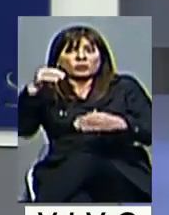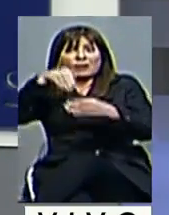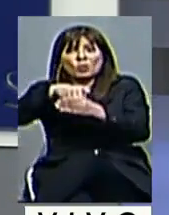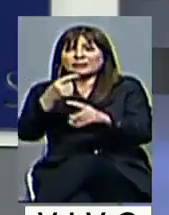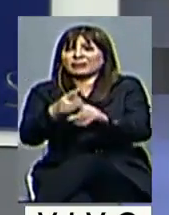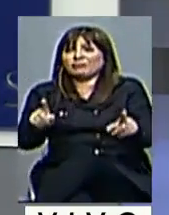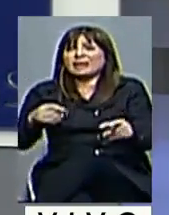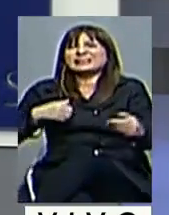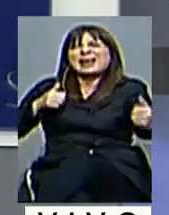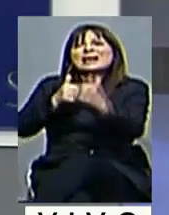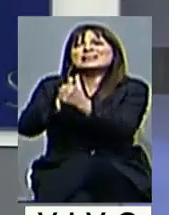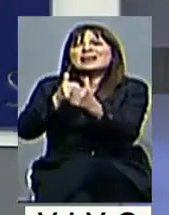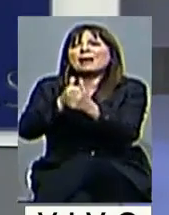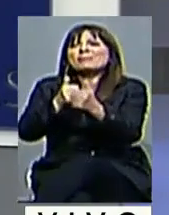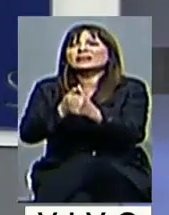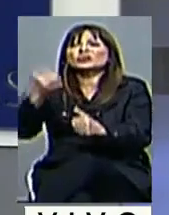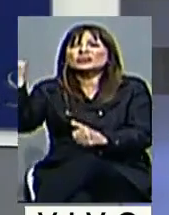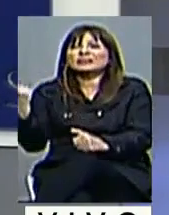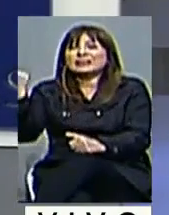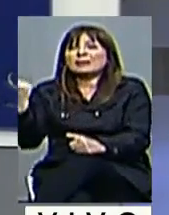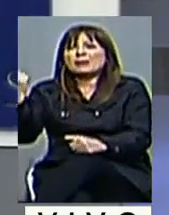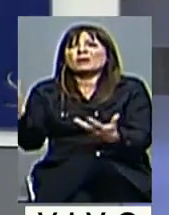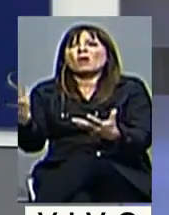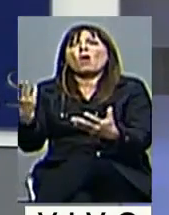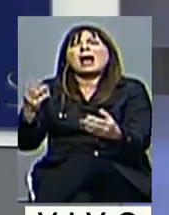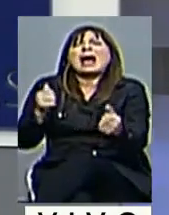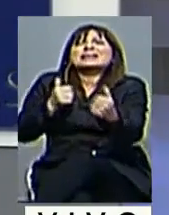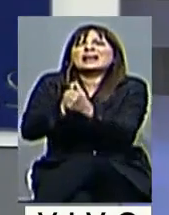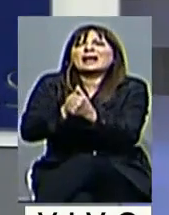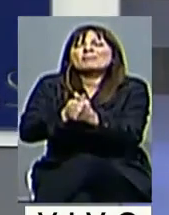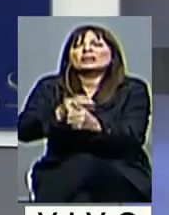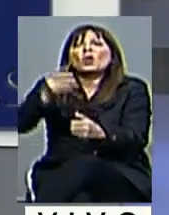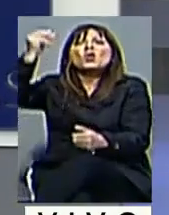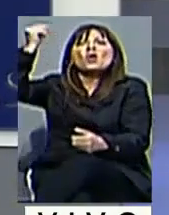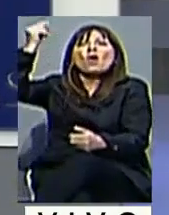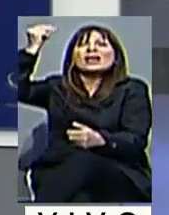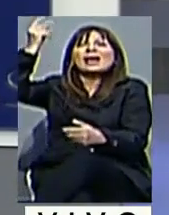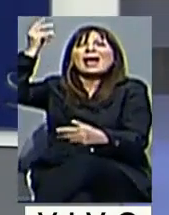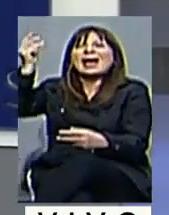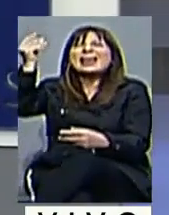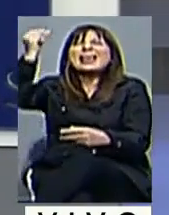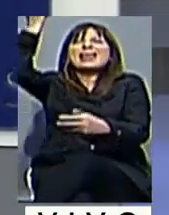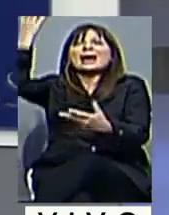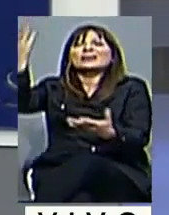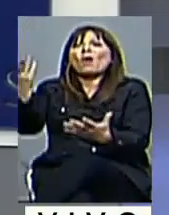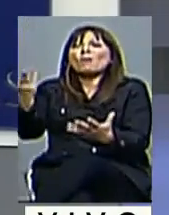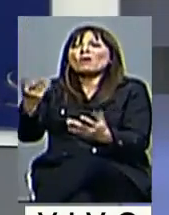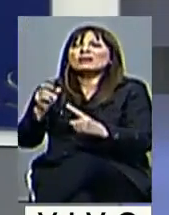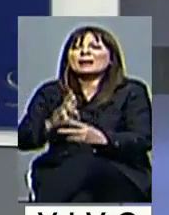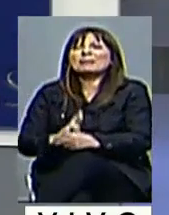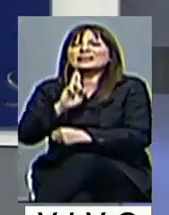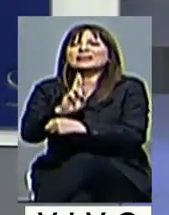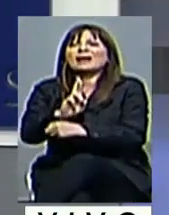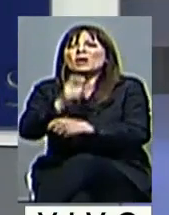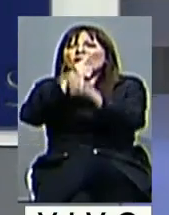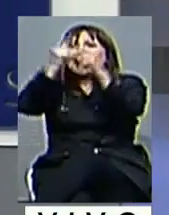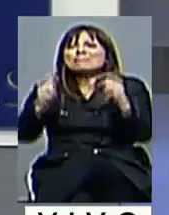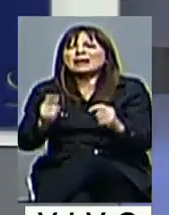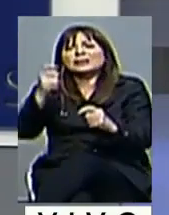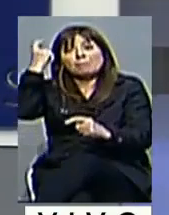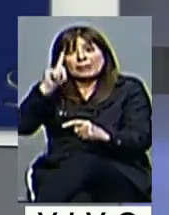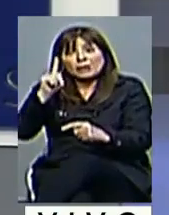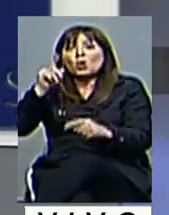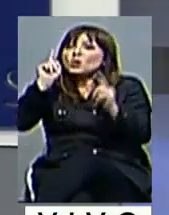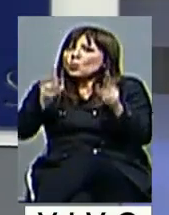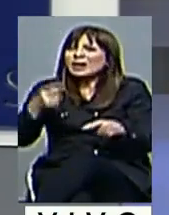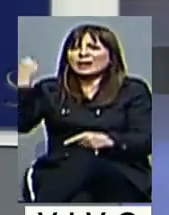también un acercamiento a Sebastián Piñera, un acercamiento a las lógicas y las ideas que él un poco representó en campaña, pero hay que decirlo